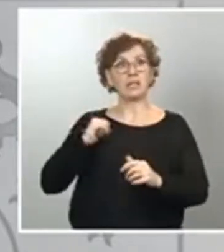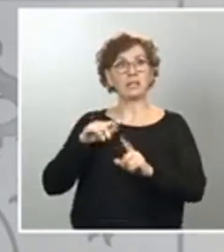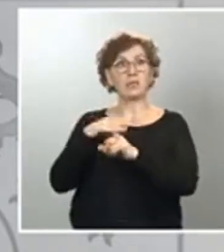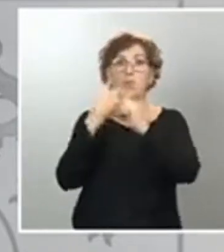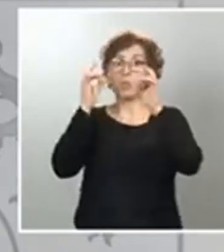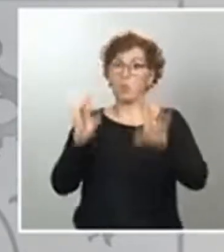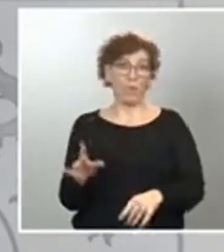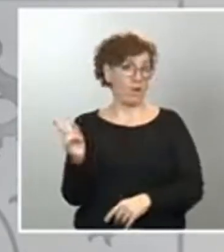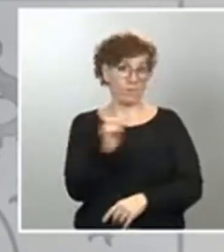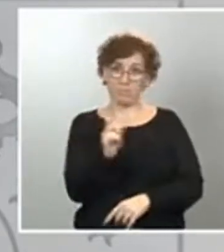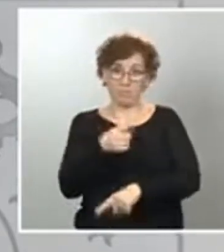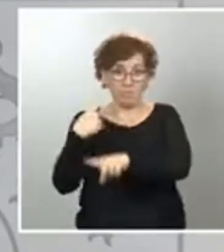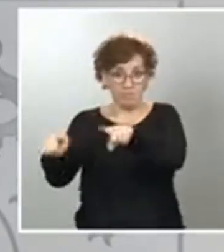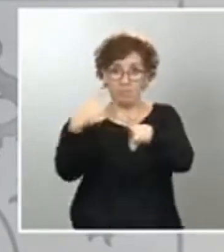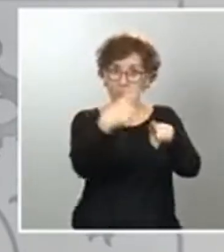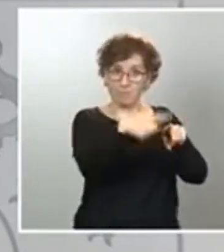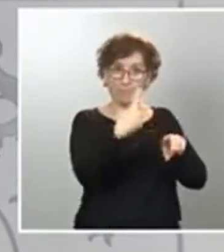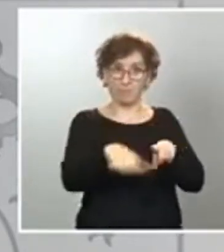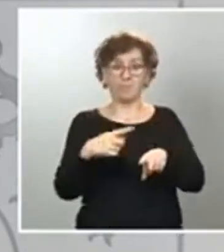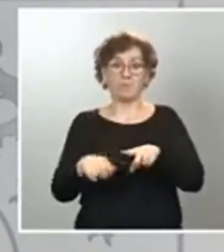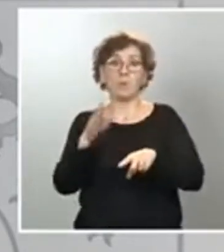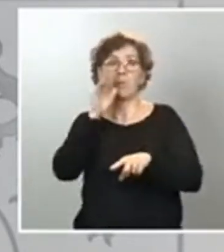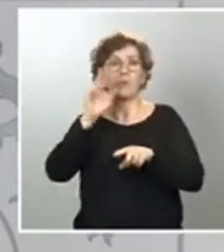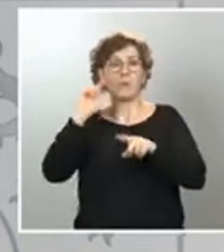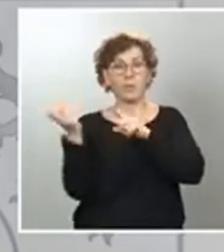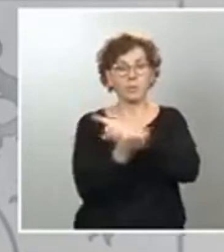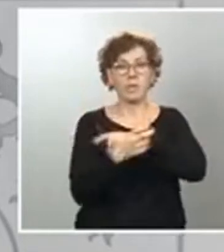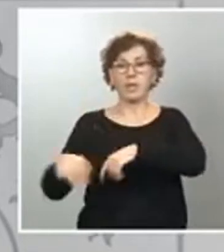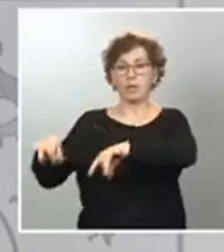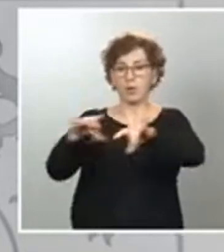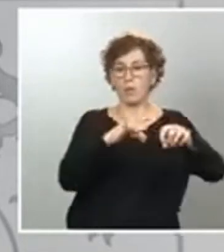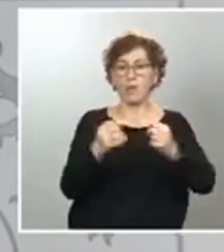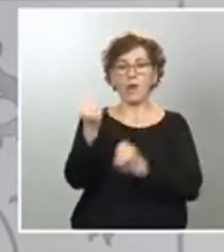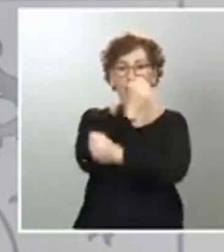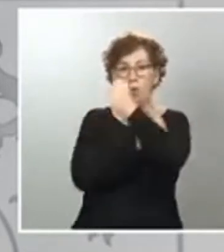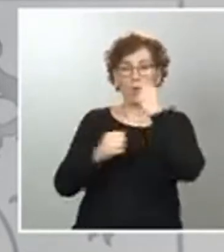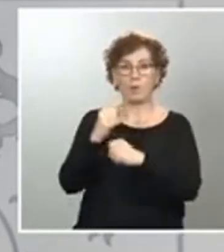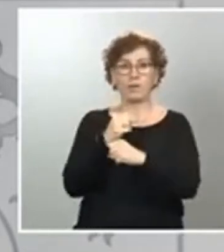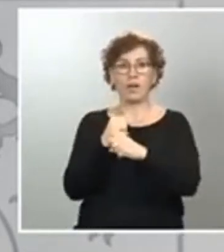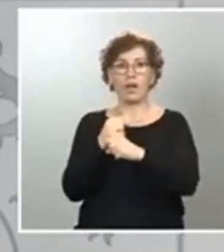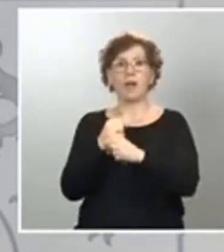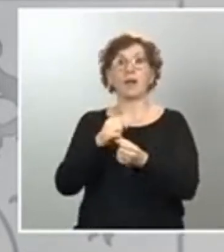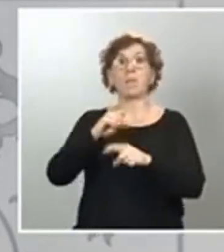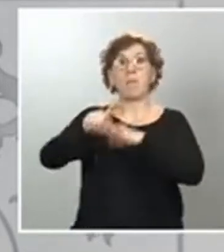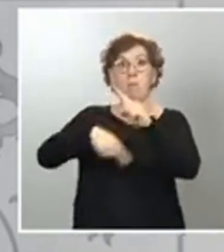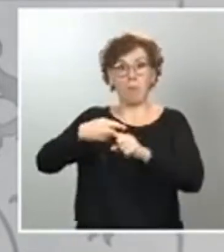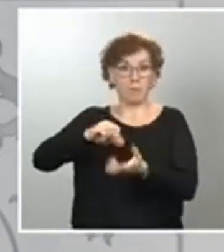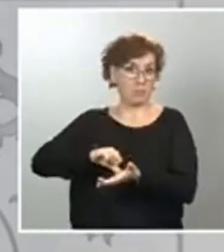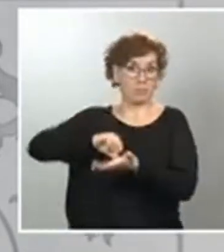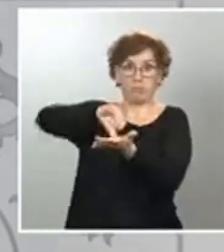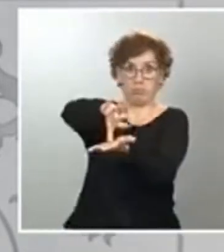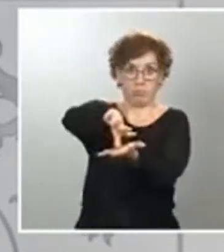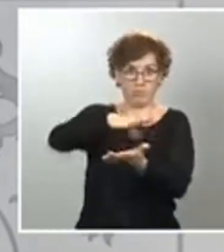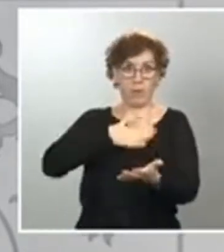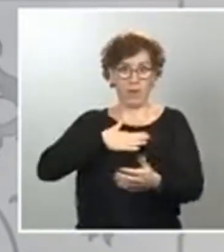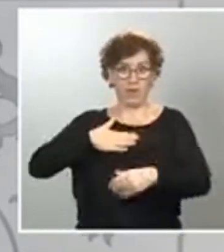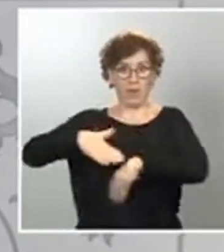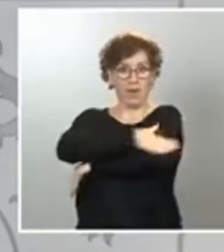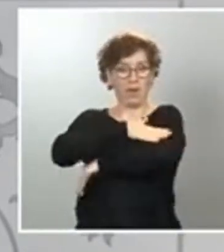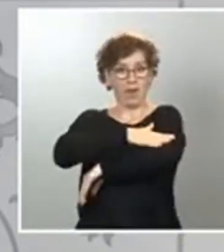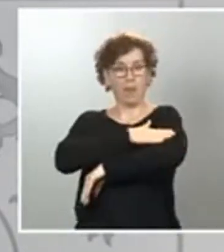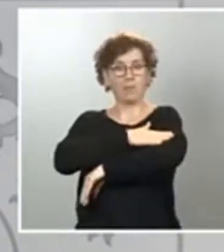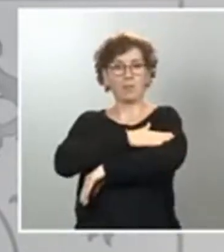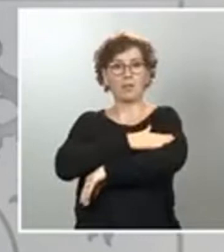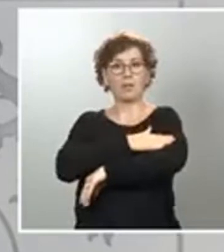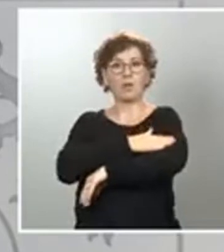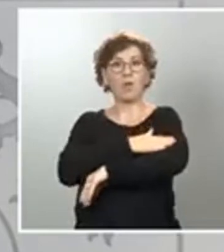es lógico que la diversidad geográfica, económica, demográfica de nuestro país y la amplia descentralización de nuestra administración desaconsejan una escalada